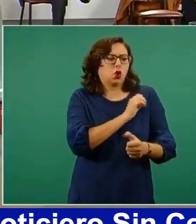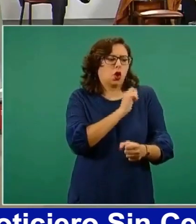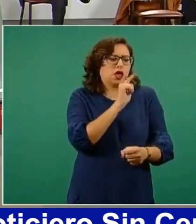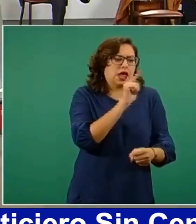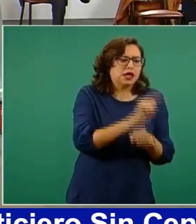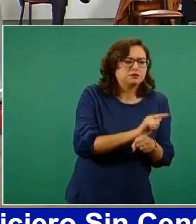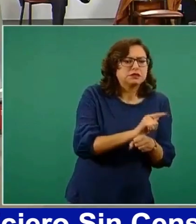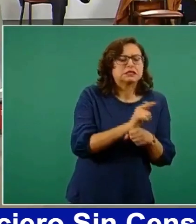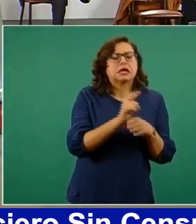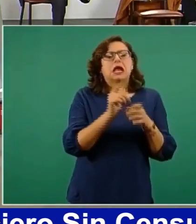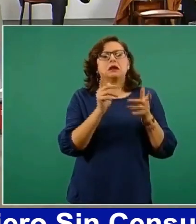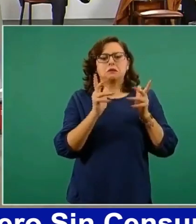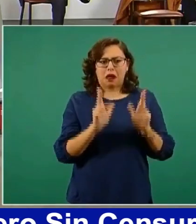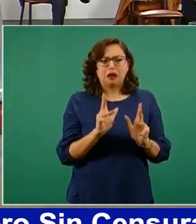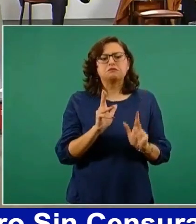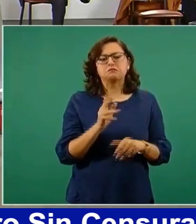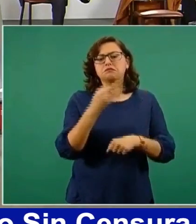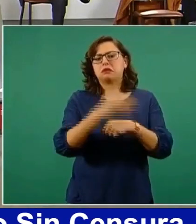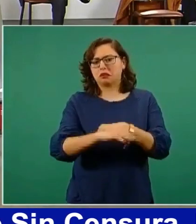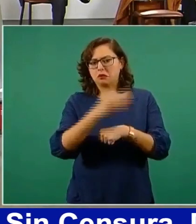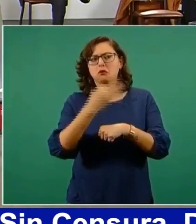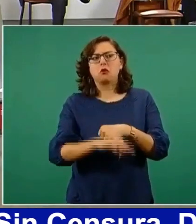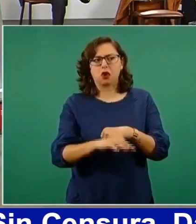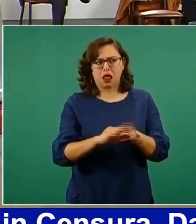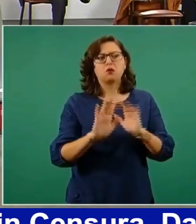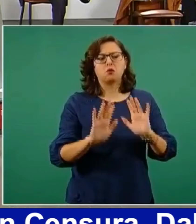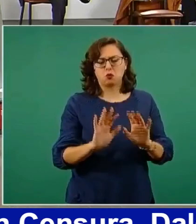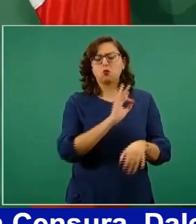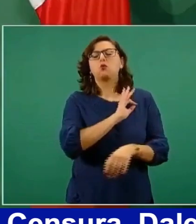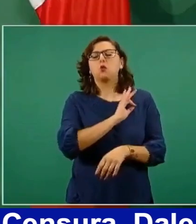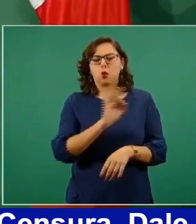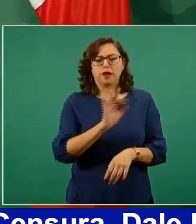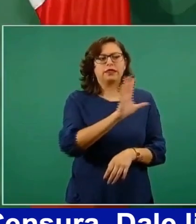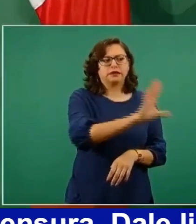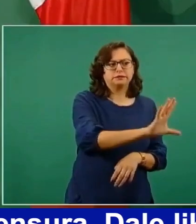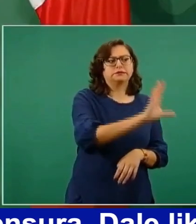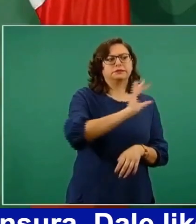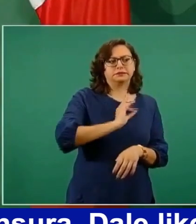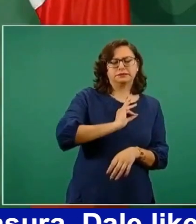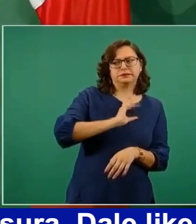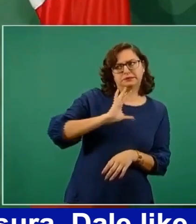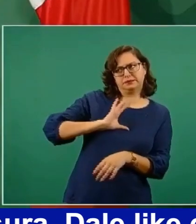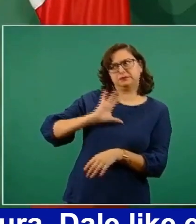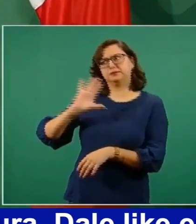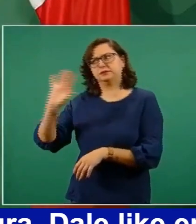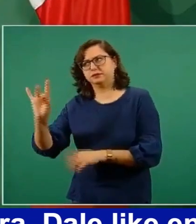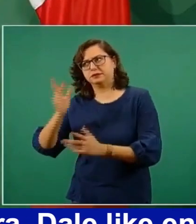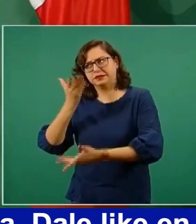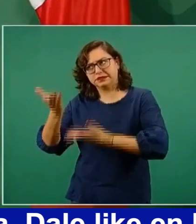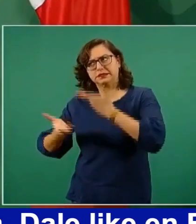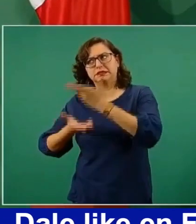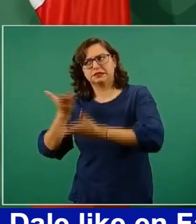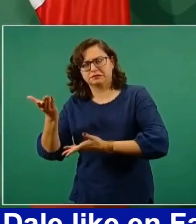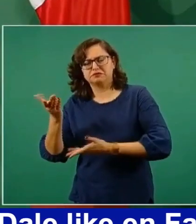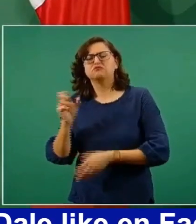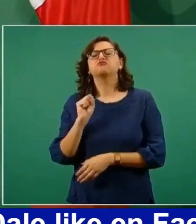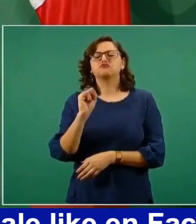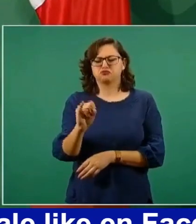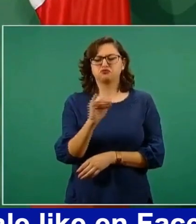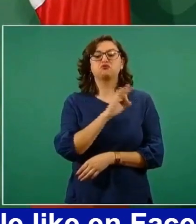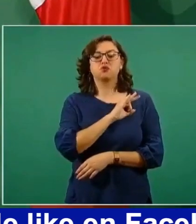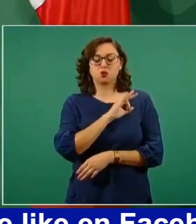El segundo punto es que se permite la subcontratación de servicios y obras especializadas que no formen parte